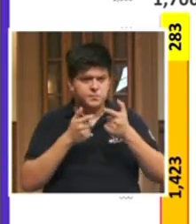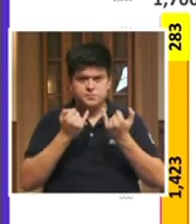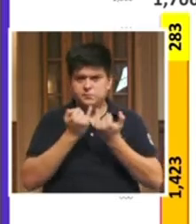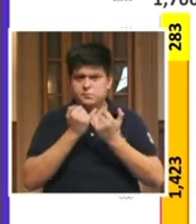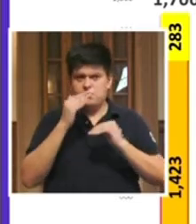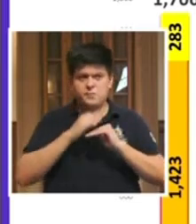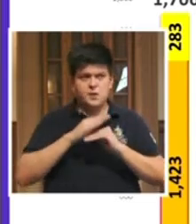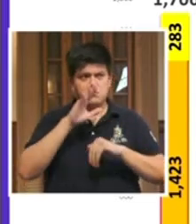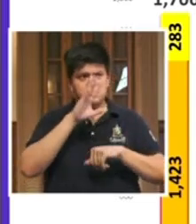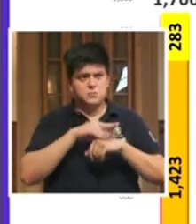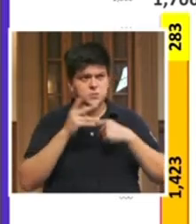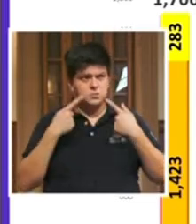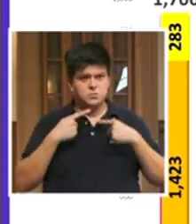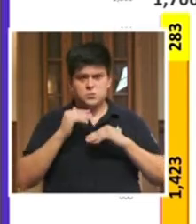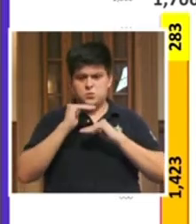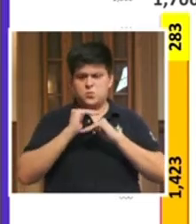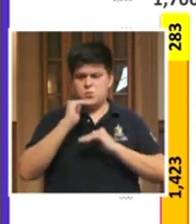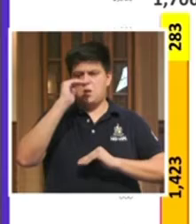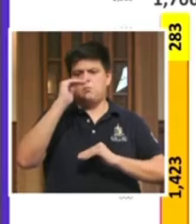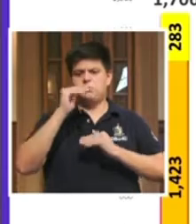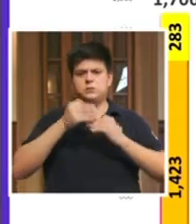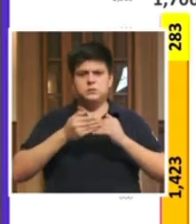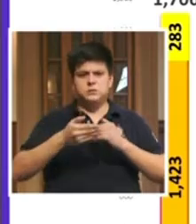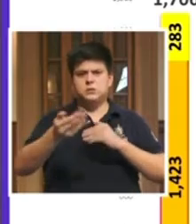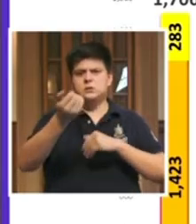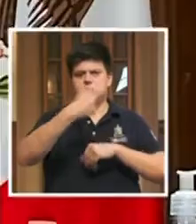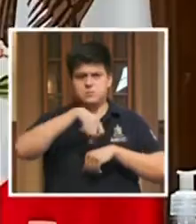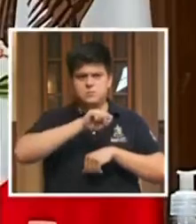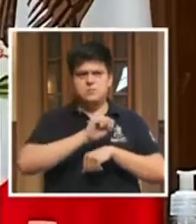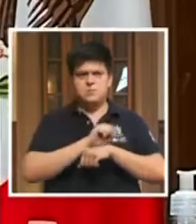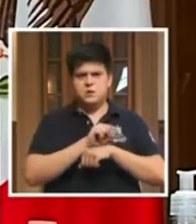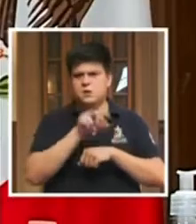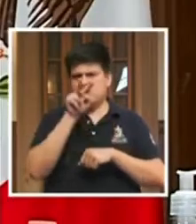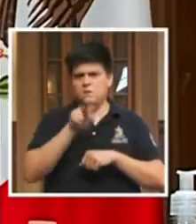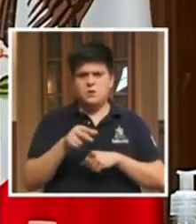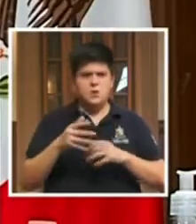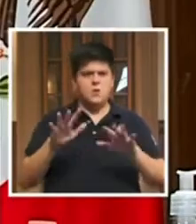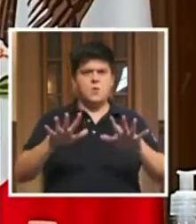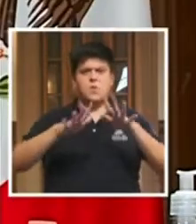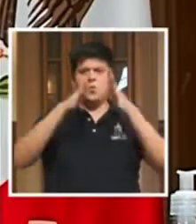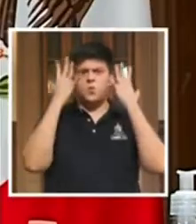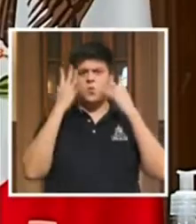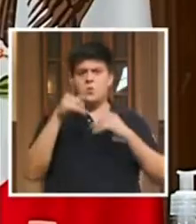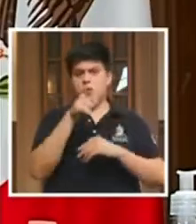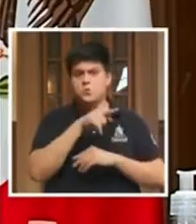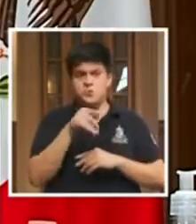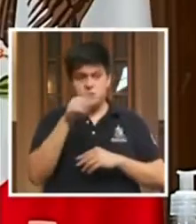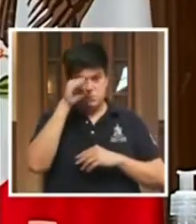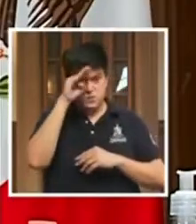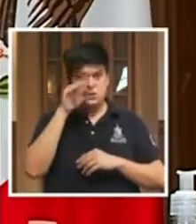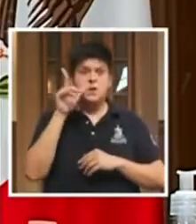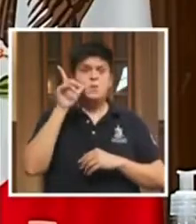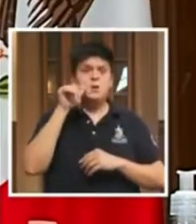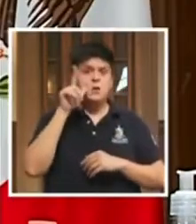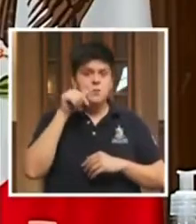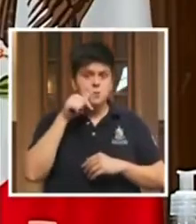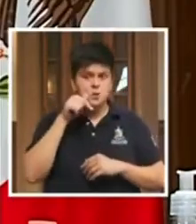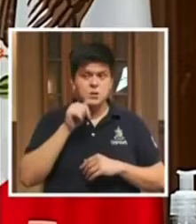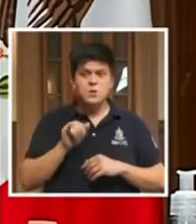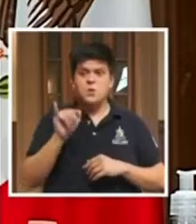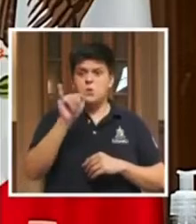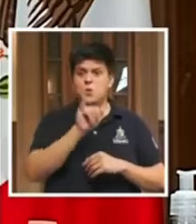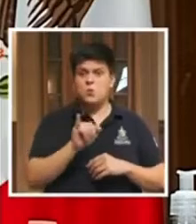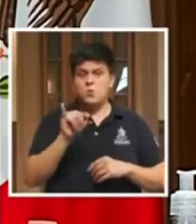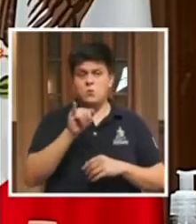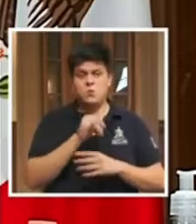aforos en algunas semanas. Tampoco quiero que vayan a pensar que pasado mañana, que es jueves, el doctor